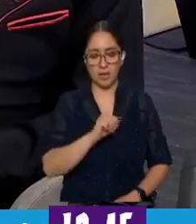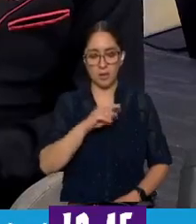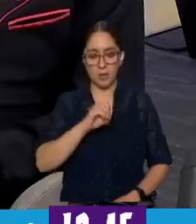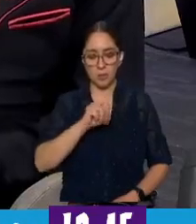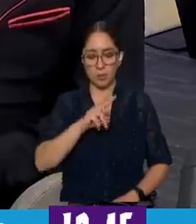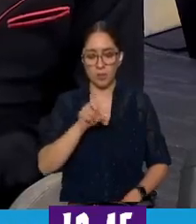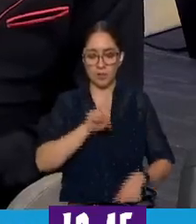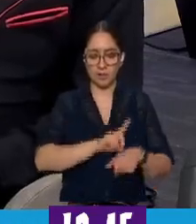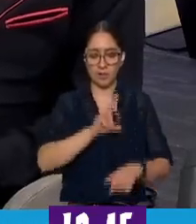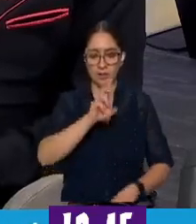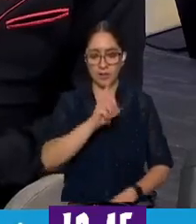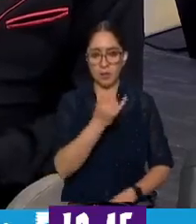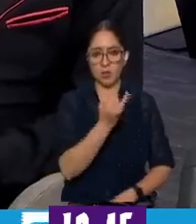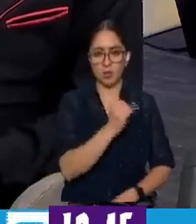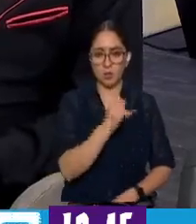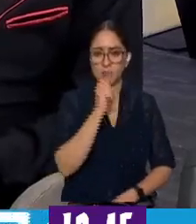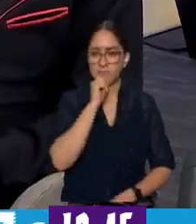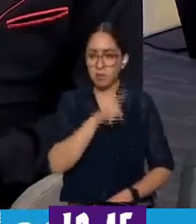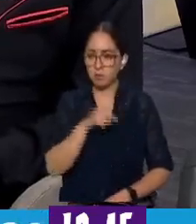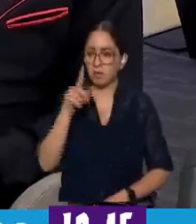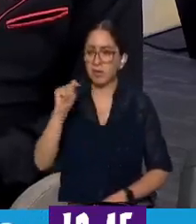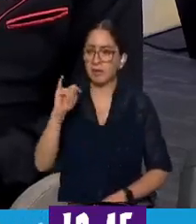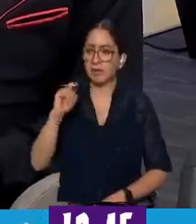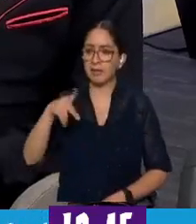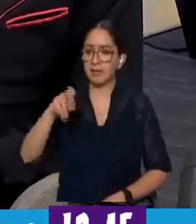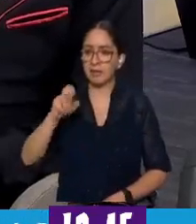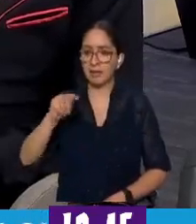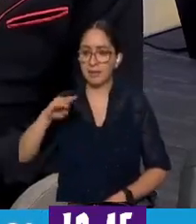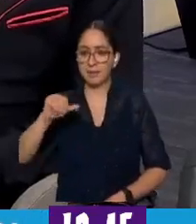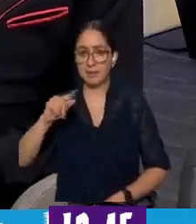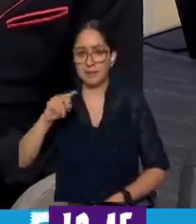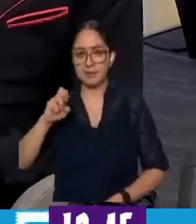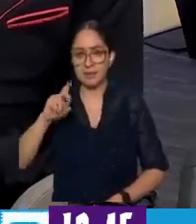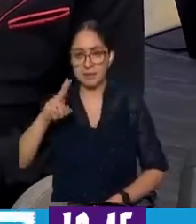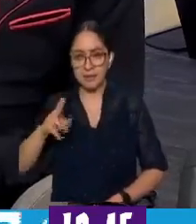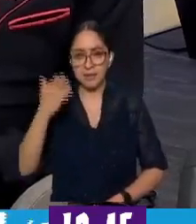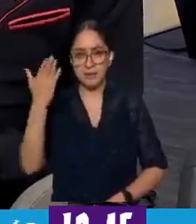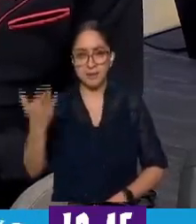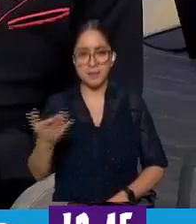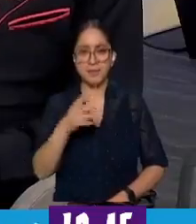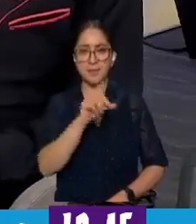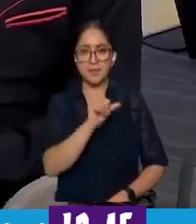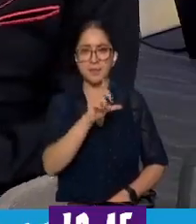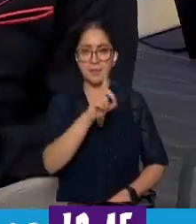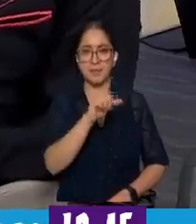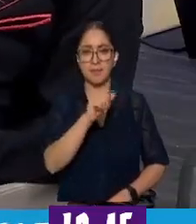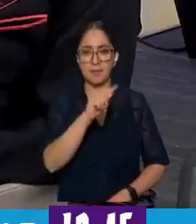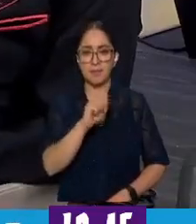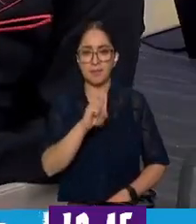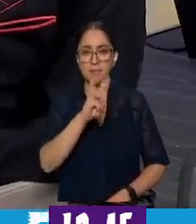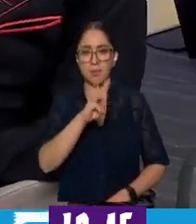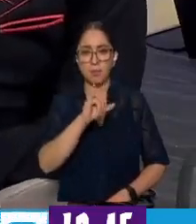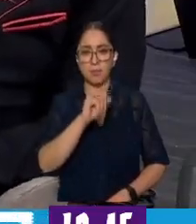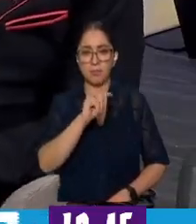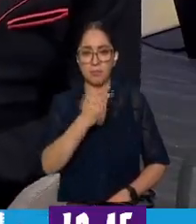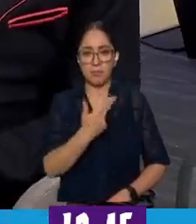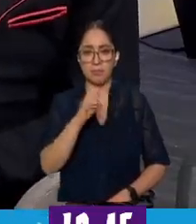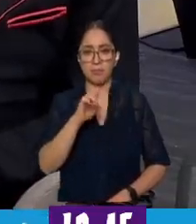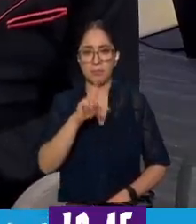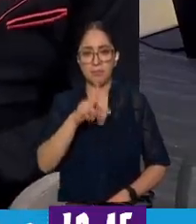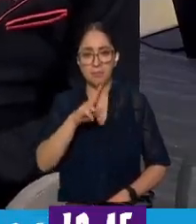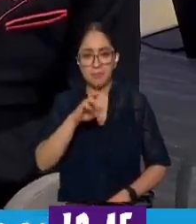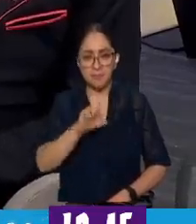junio. Y pues también en Ticketmaster los boletos, A Date with Elvis, Leonardo de Lozán y Rebel Cats en vivo, haciendo